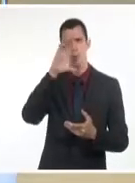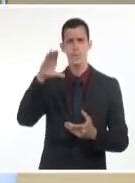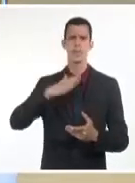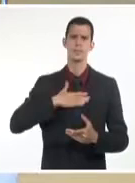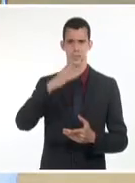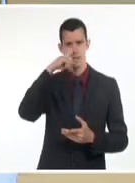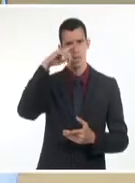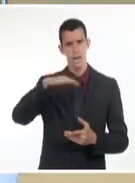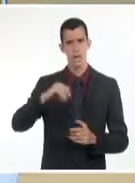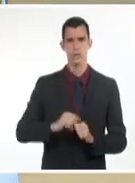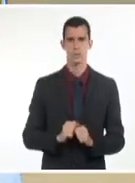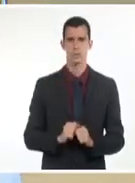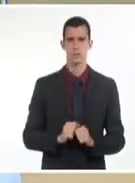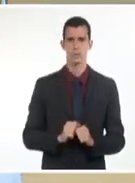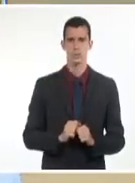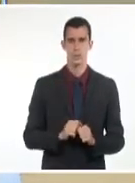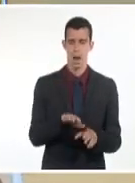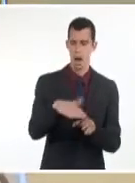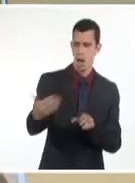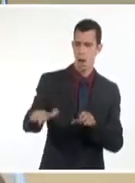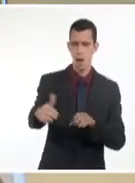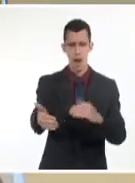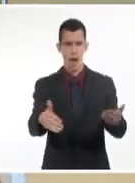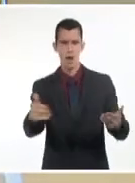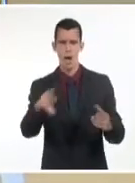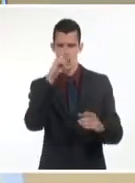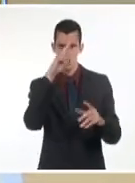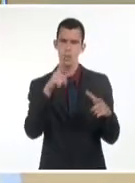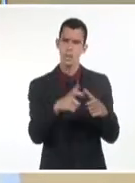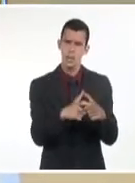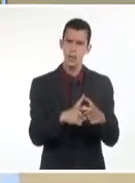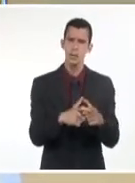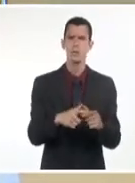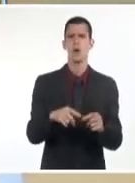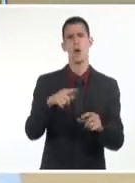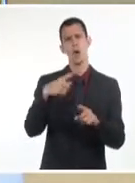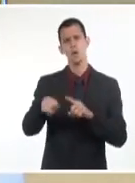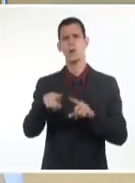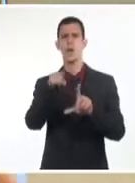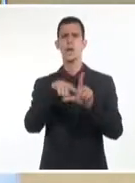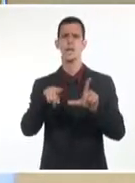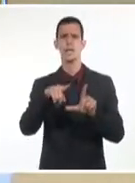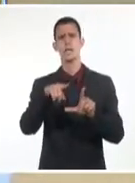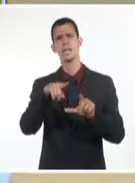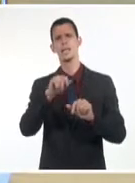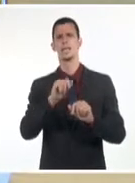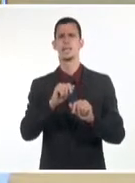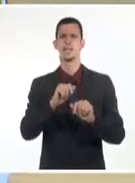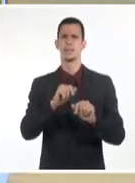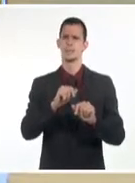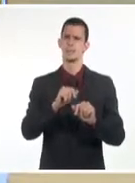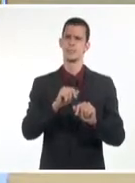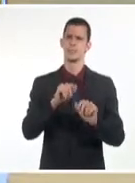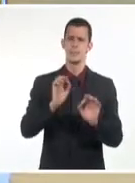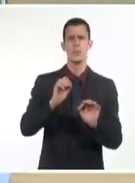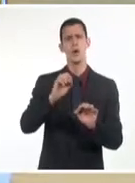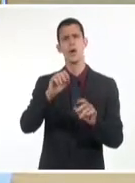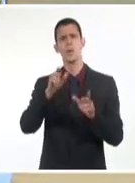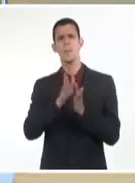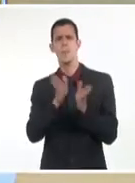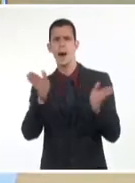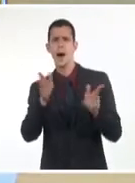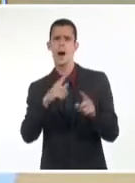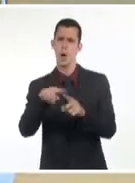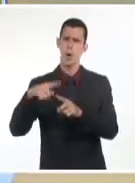Hospital Juan Manuel Márquez también, en áreas del municipio Lisa, Playa y Marianao, de estos municipios. Y bueno, se